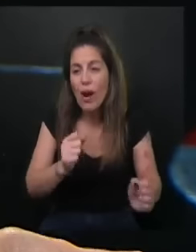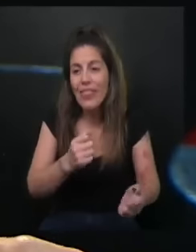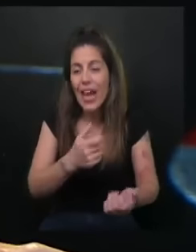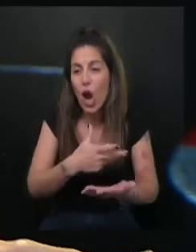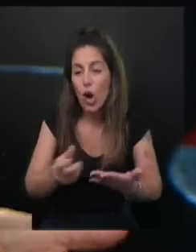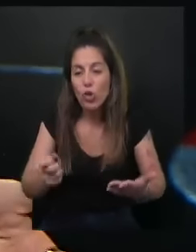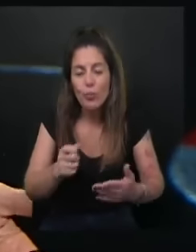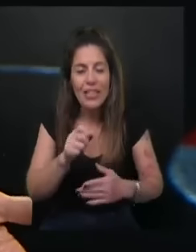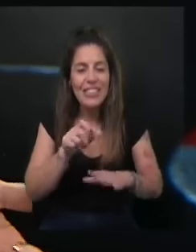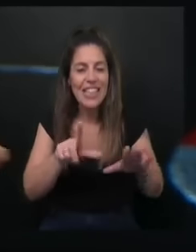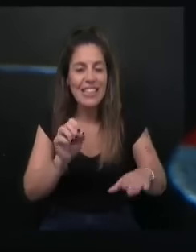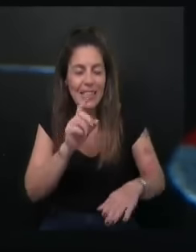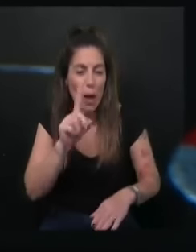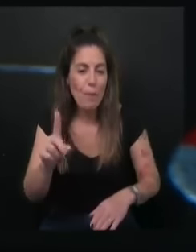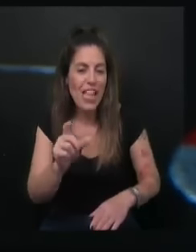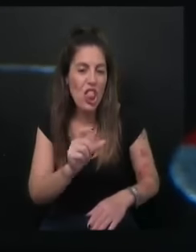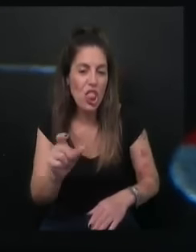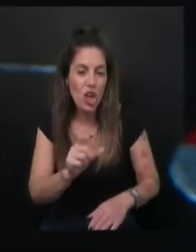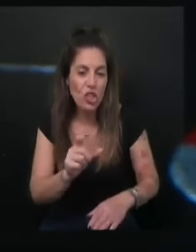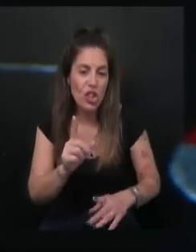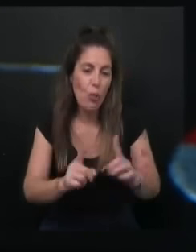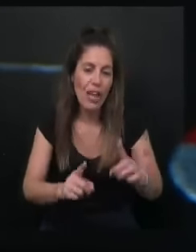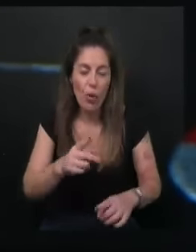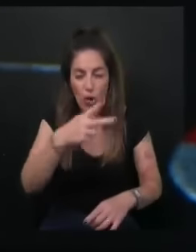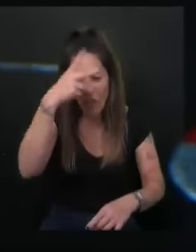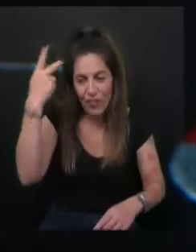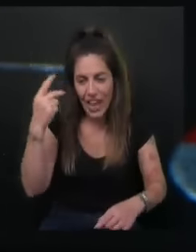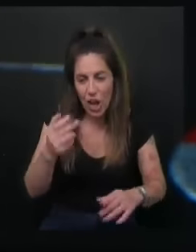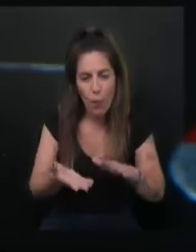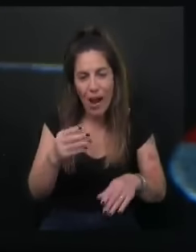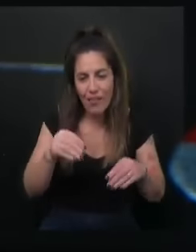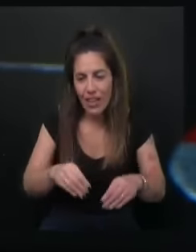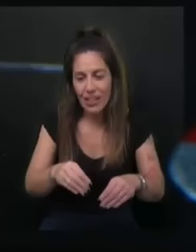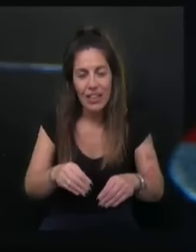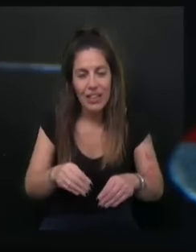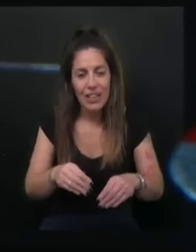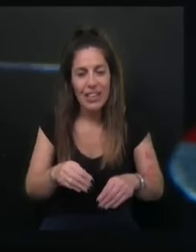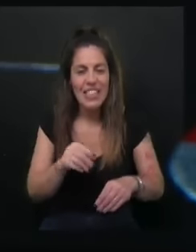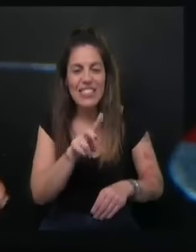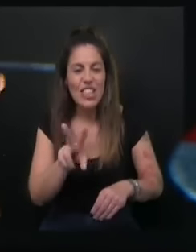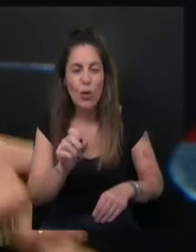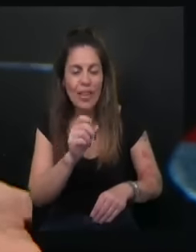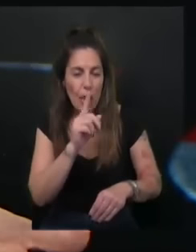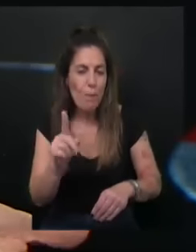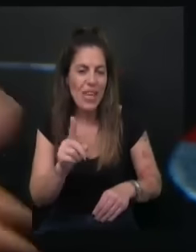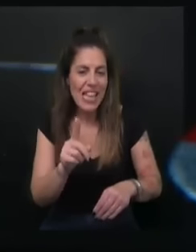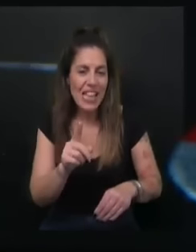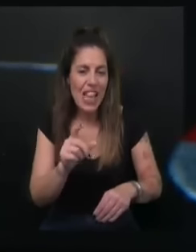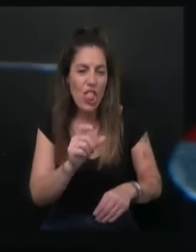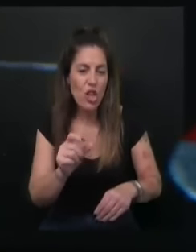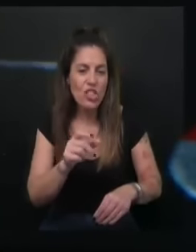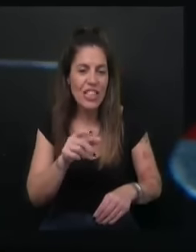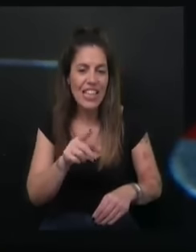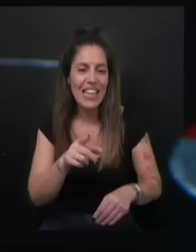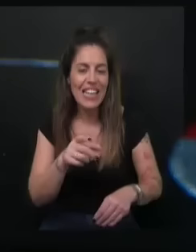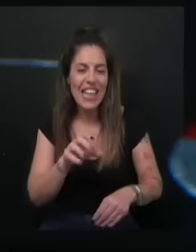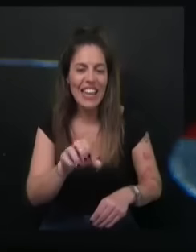o 70,000 dosis Como en algunos veranos más light en otr 120,000 dosis de Éxtasis no